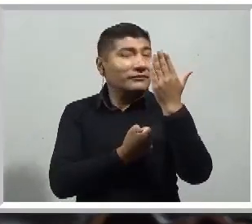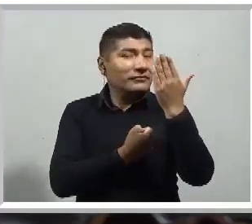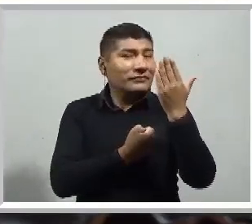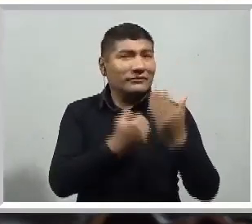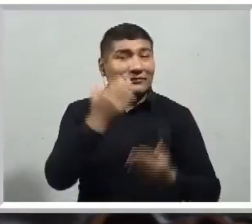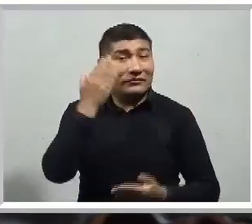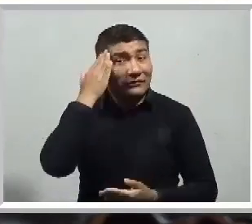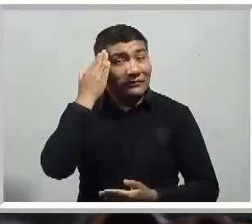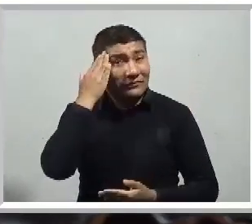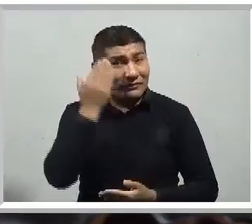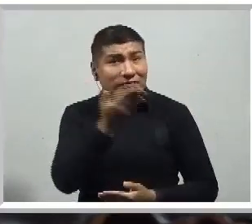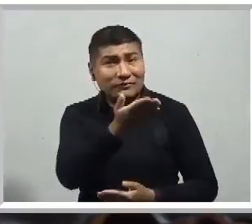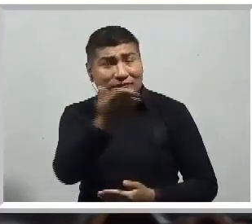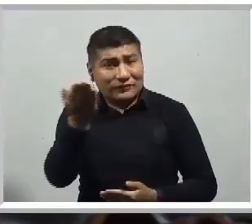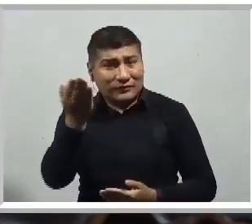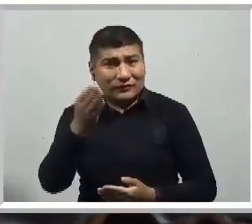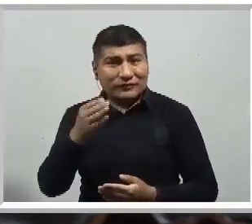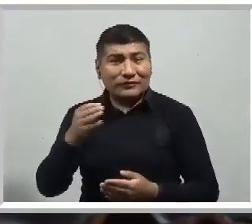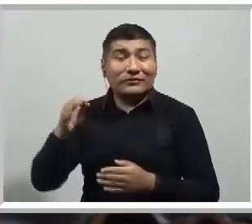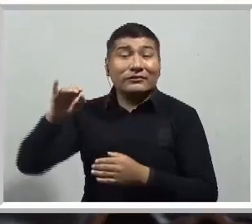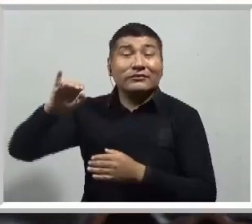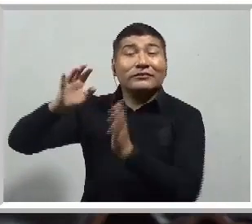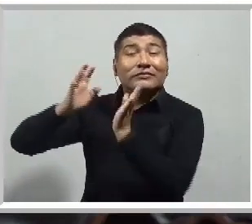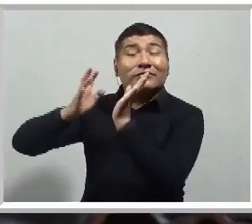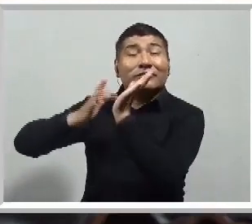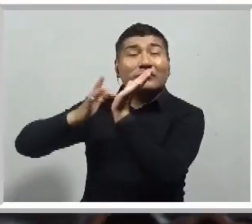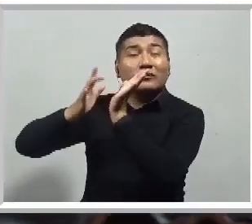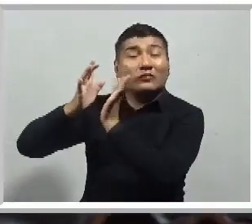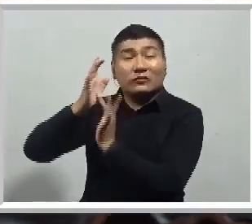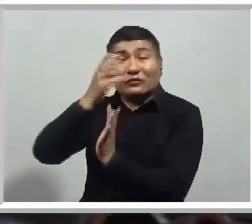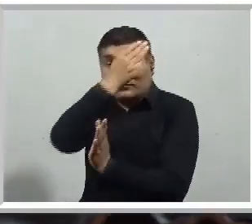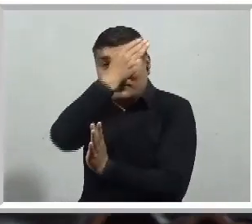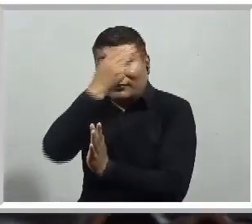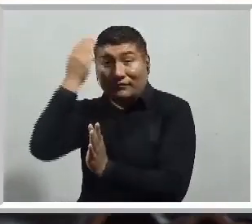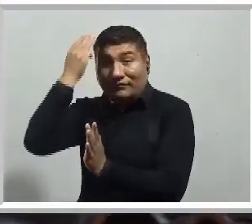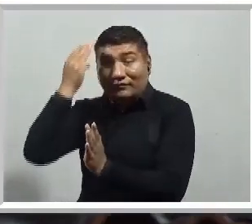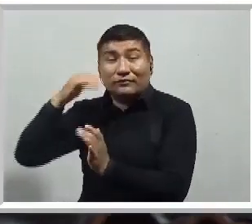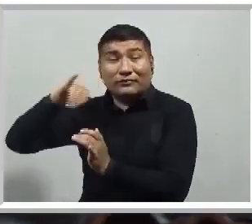Sabemos que ese modelo y ejemplo de vida a seguir